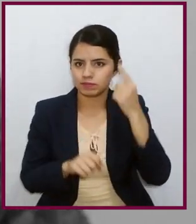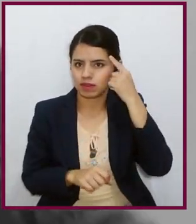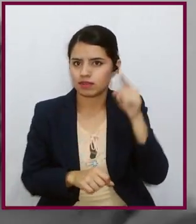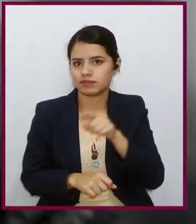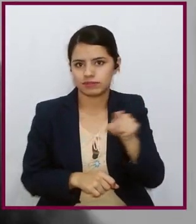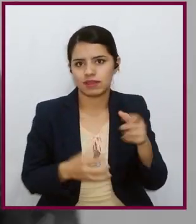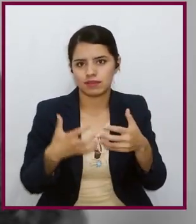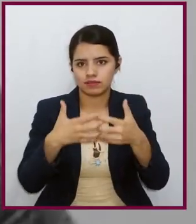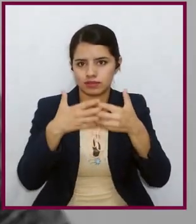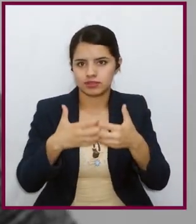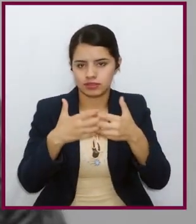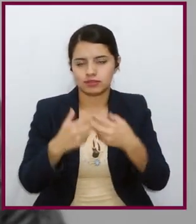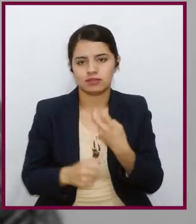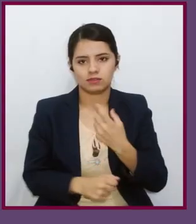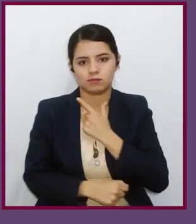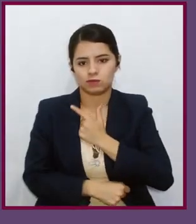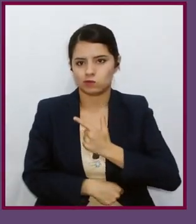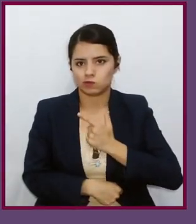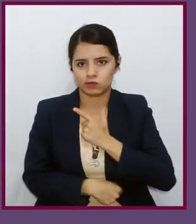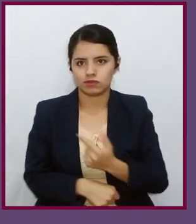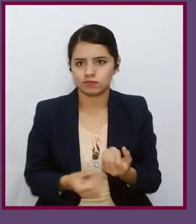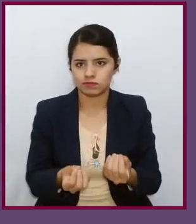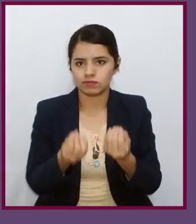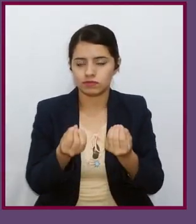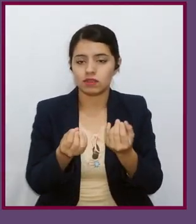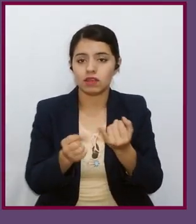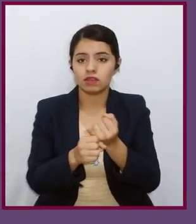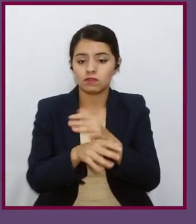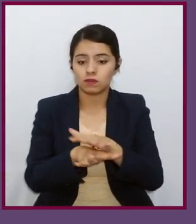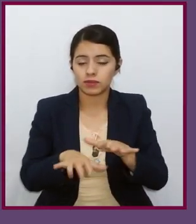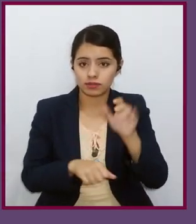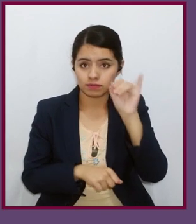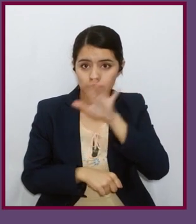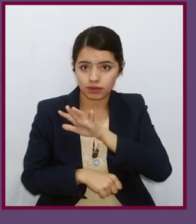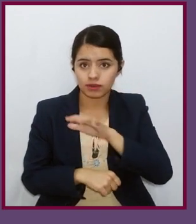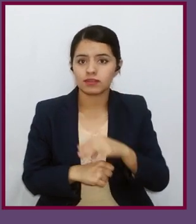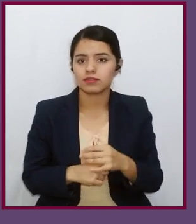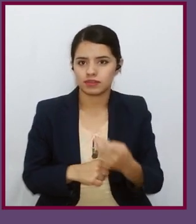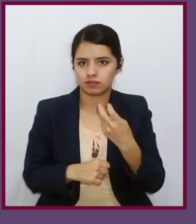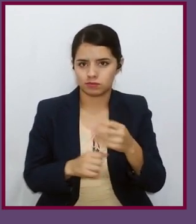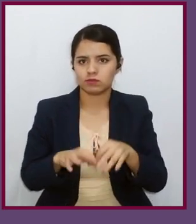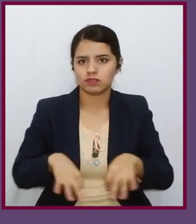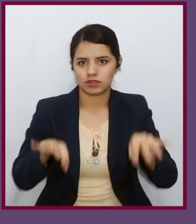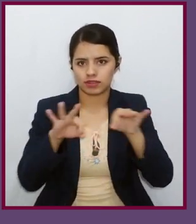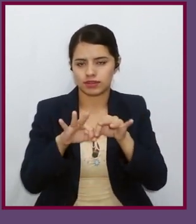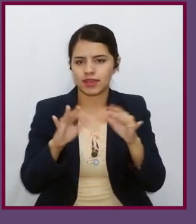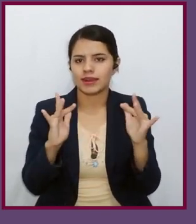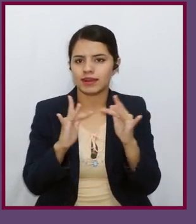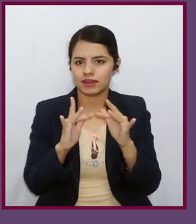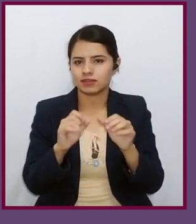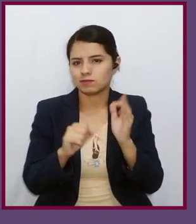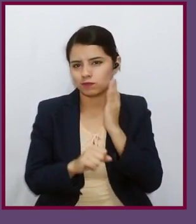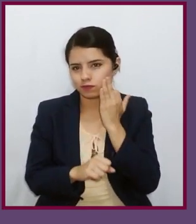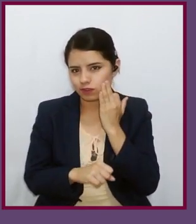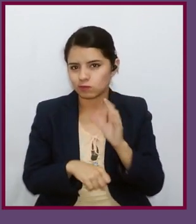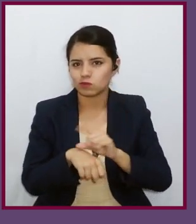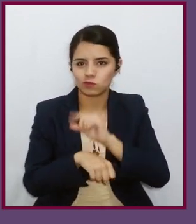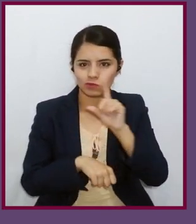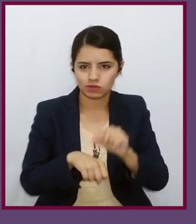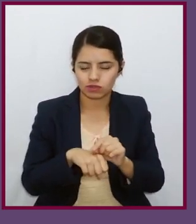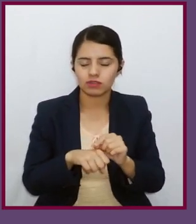mercadotecnia. ¿Les parece si platicamos con un experto en marketing digital? ¡Venga! Ahora vamos a platicar con nuestro